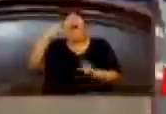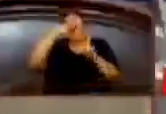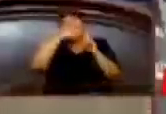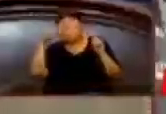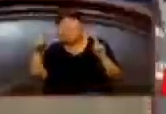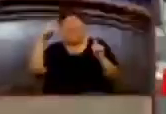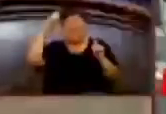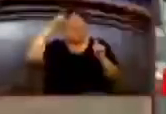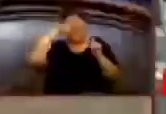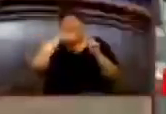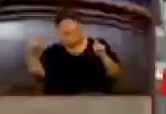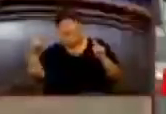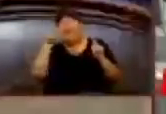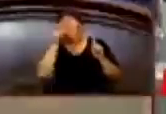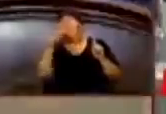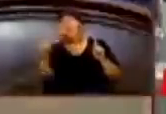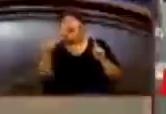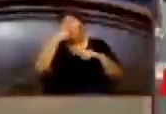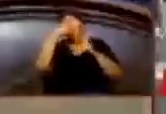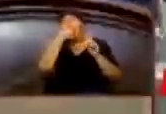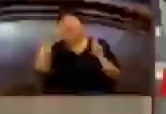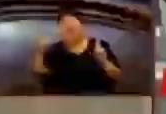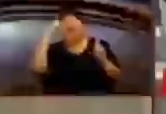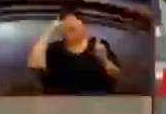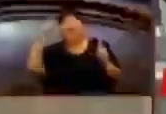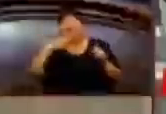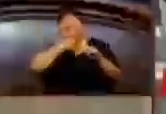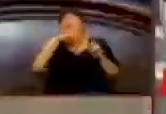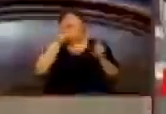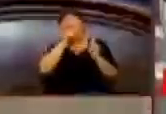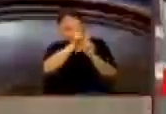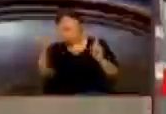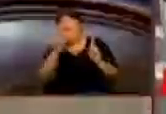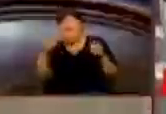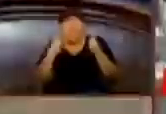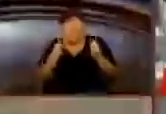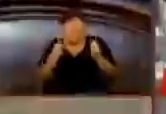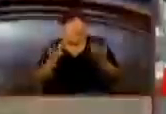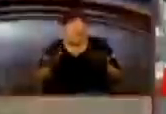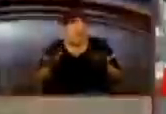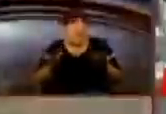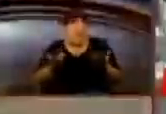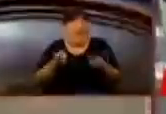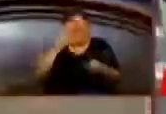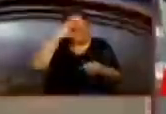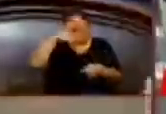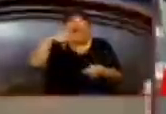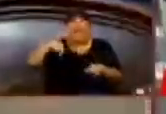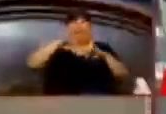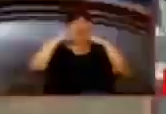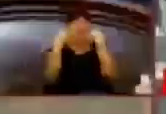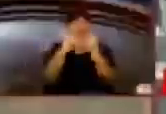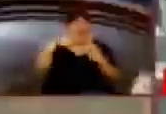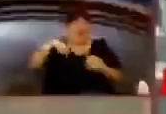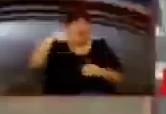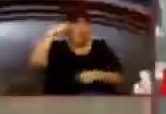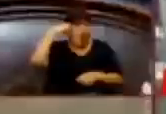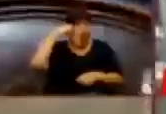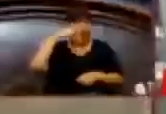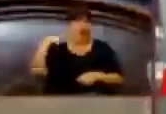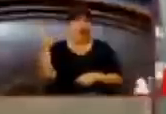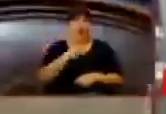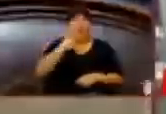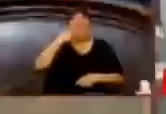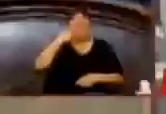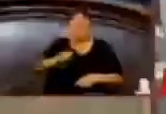tratar de mantener. ¿Se refiere a la industria textil? En general, a varias industrias. Me refiero a varias industrias. Pero yo estoy todavía